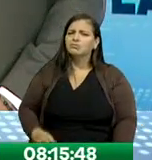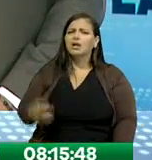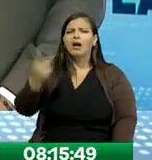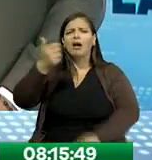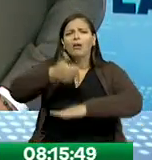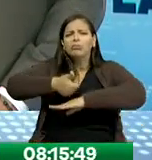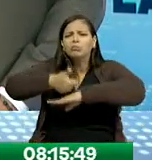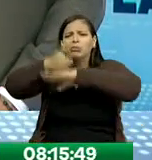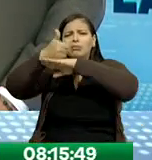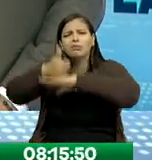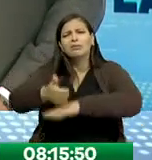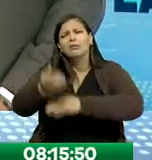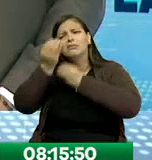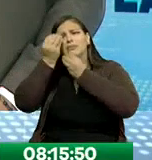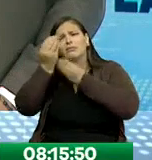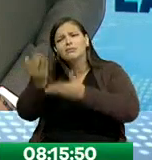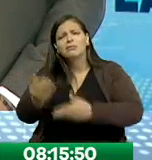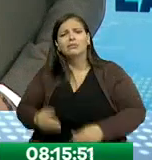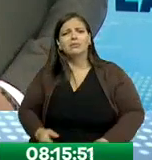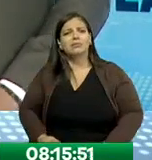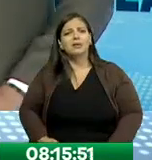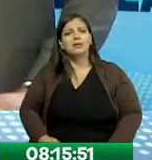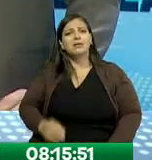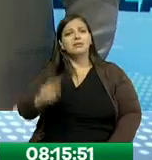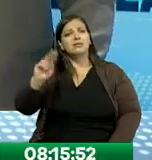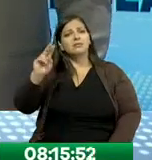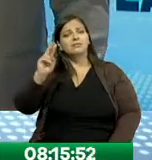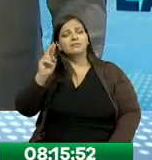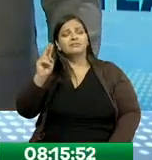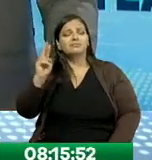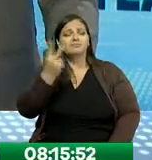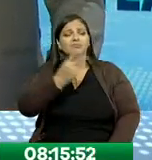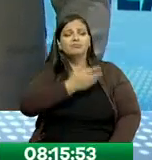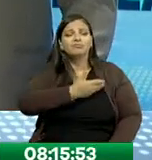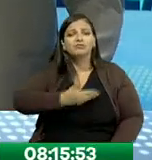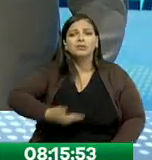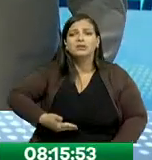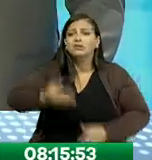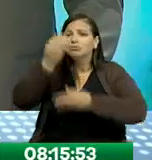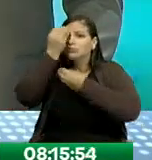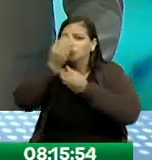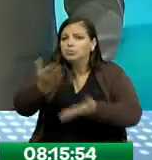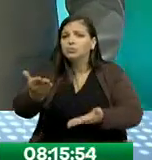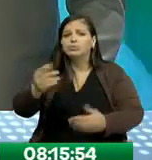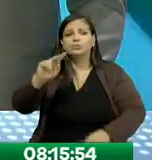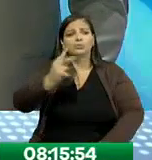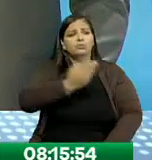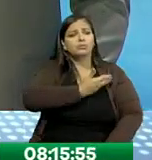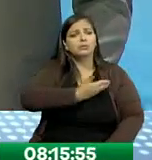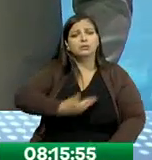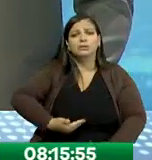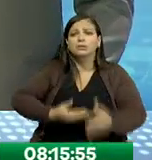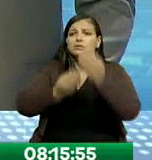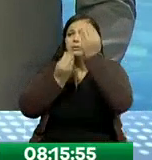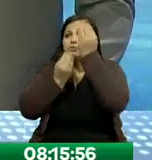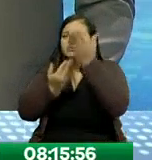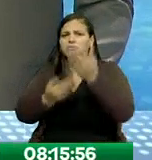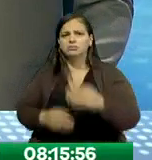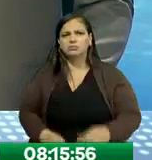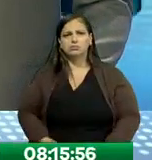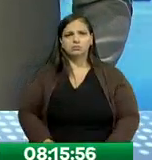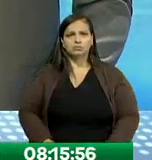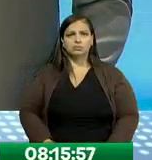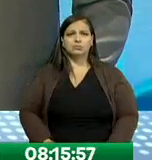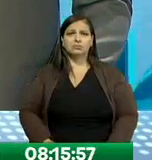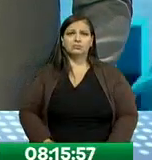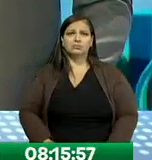Ahí está don Hipólito con su denuncia. La señorita dentro le dice que pague o le cortan. No dicen que no hay corte. Igual hay corte. ¿Qué es esta payasada?